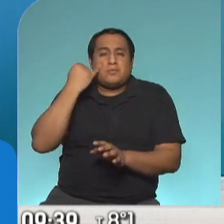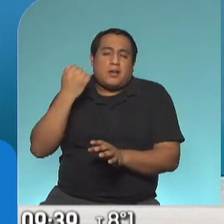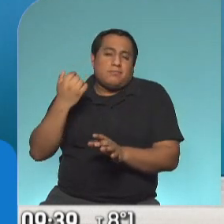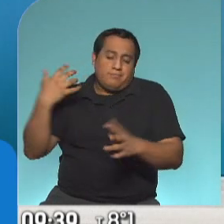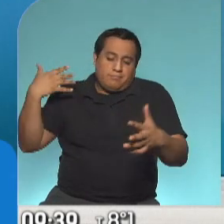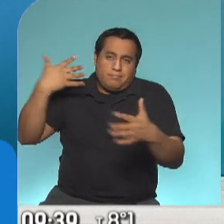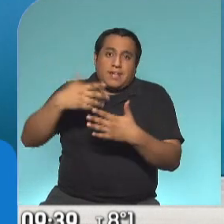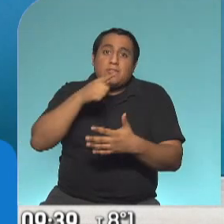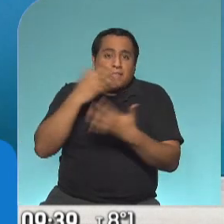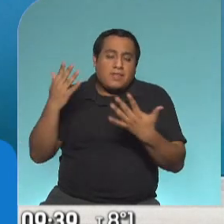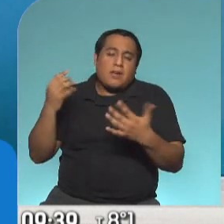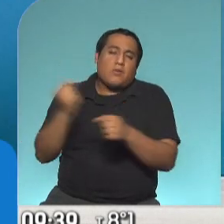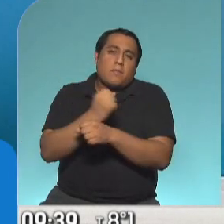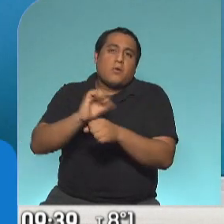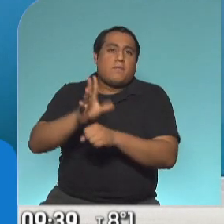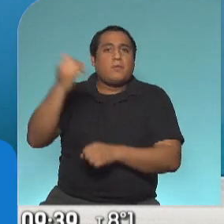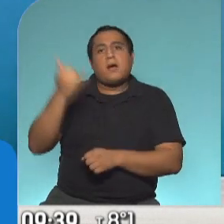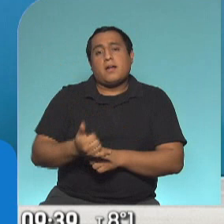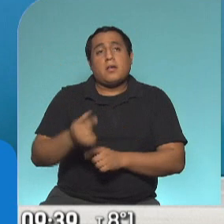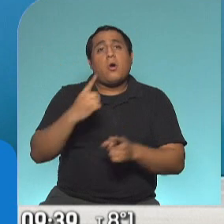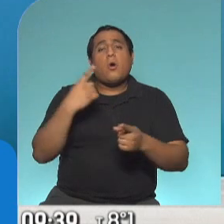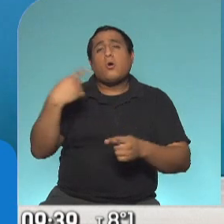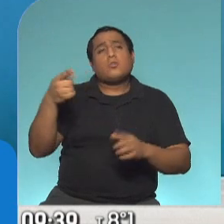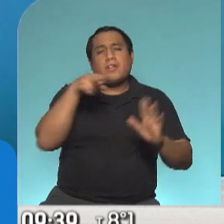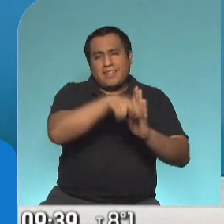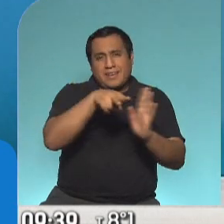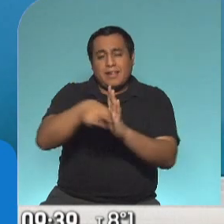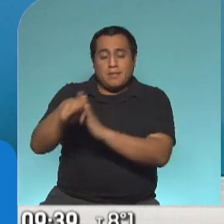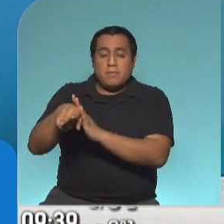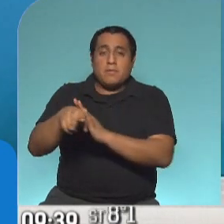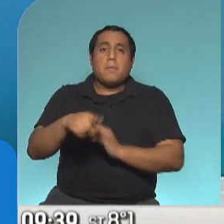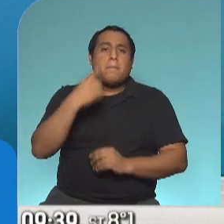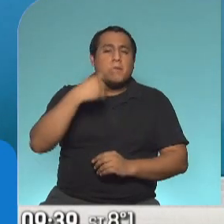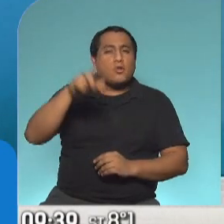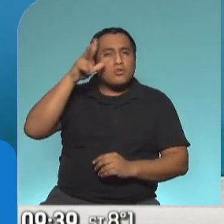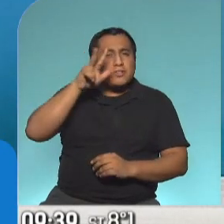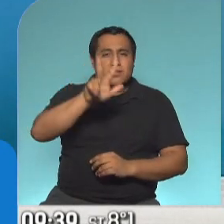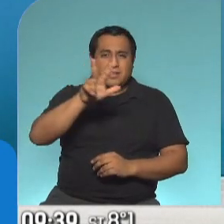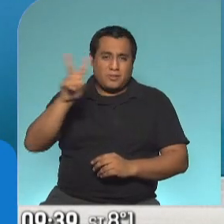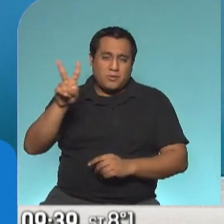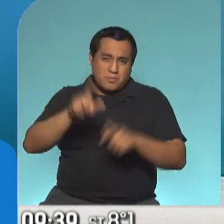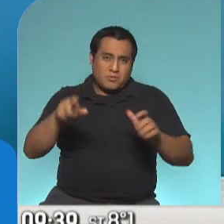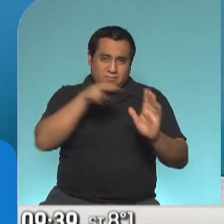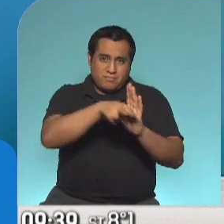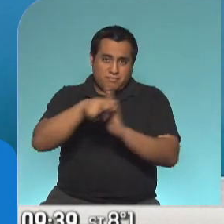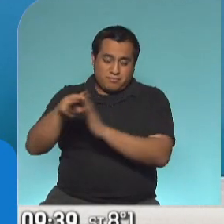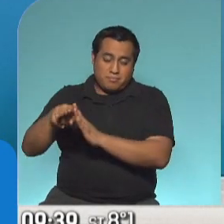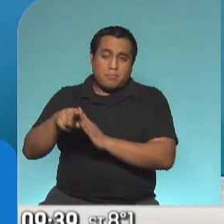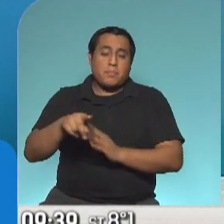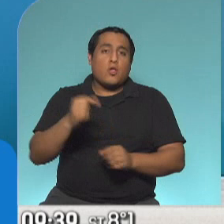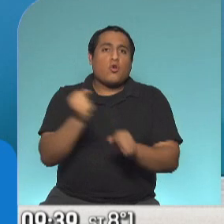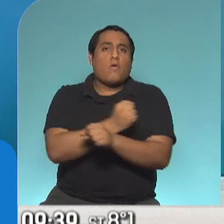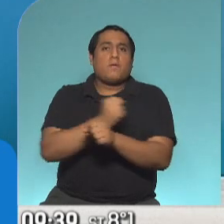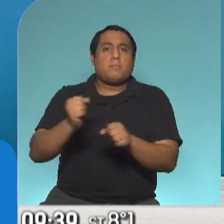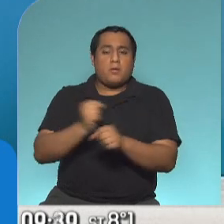14 días de las personas que están internadas en terapia intensiva esos mil 832 pacientes con diagnóstico confirmado